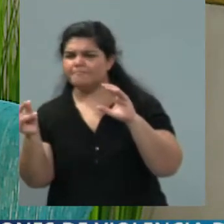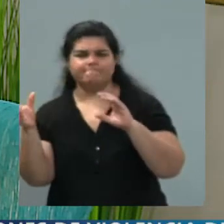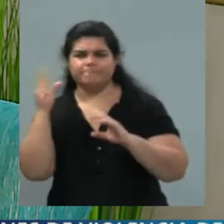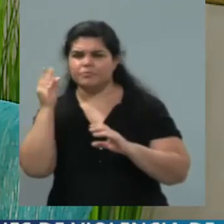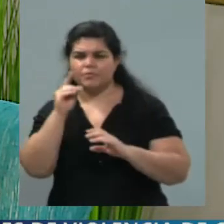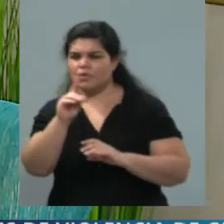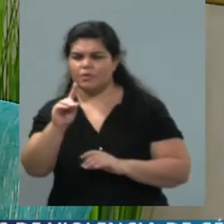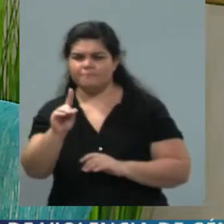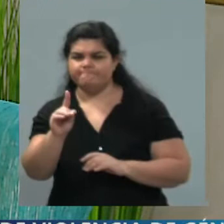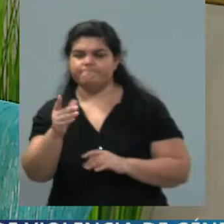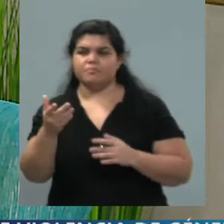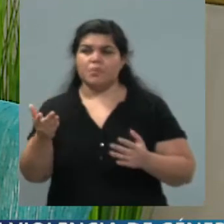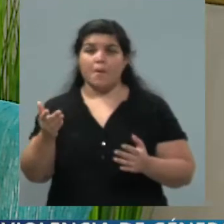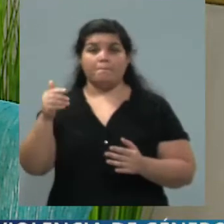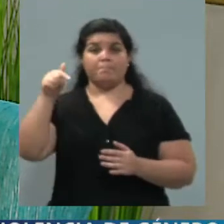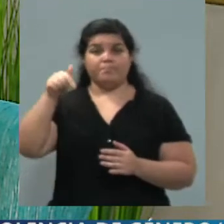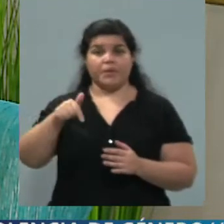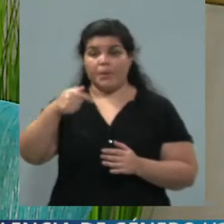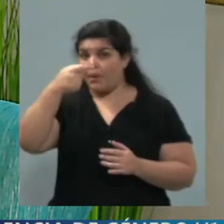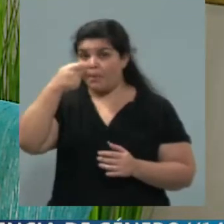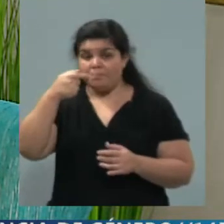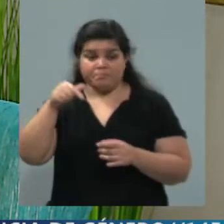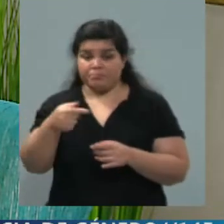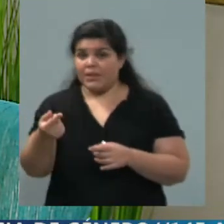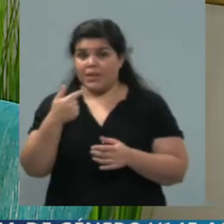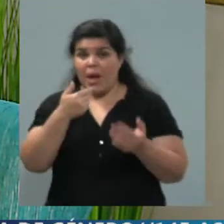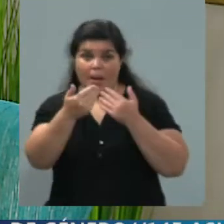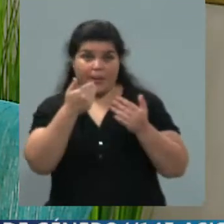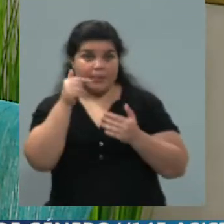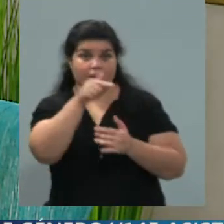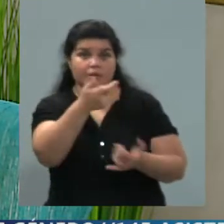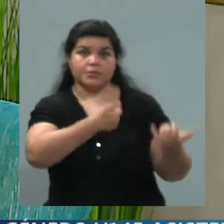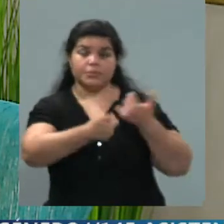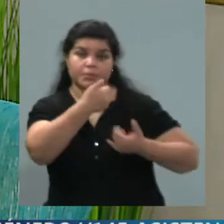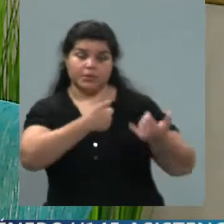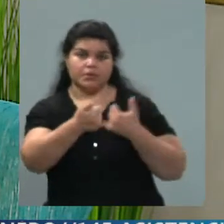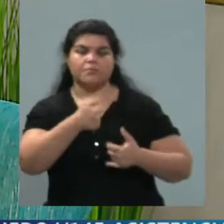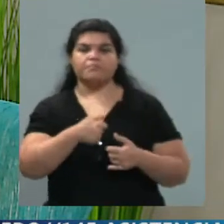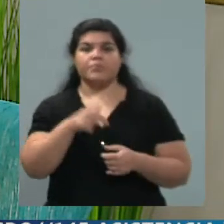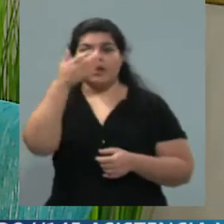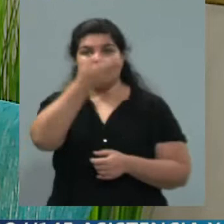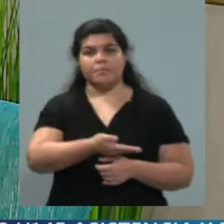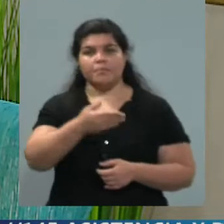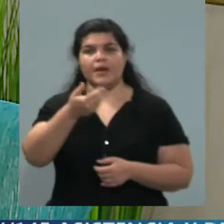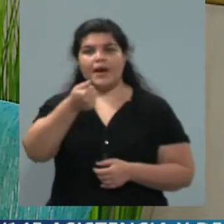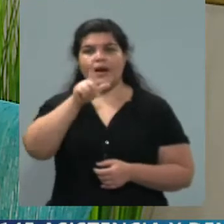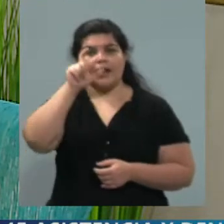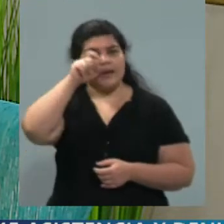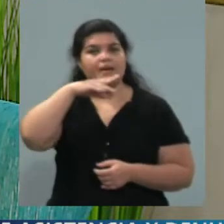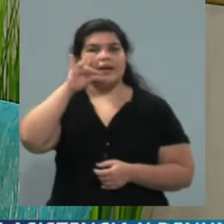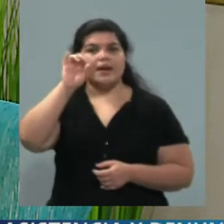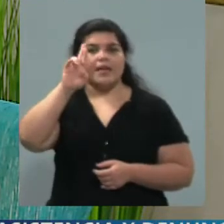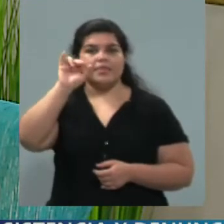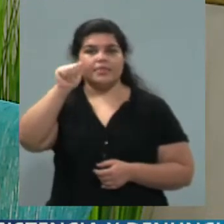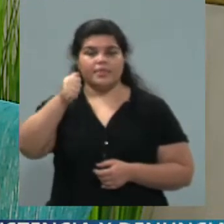menos en este último minuto, en estos últimos segundos. Bueno, recordemos que estamos hablando con Alejandra Berlanga, que